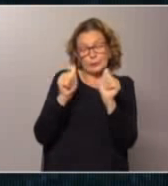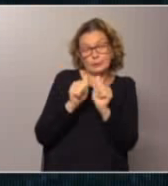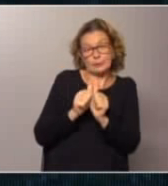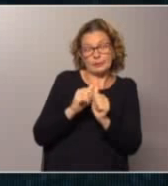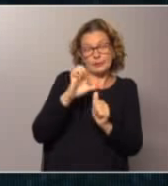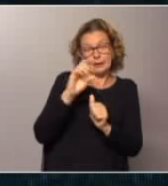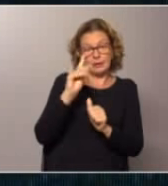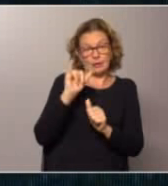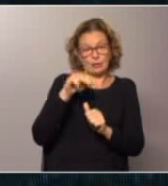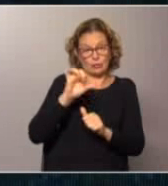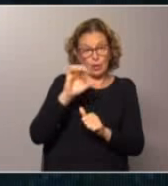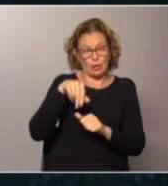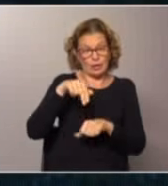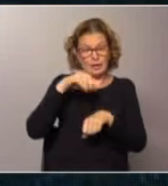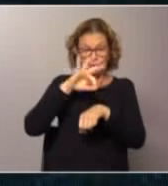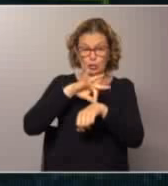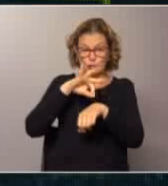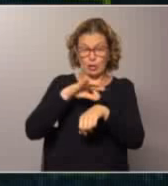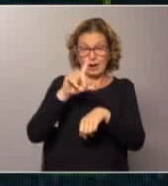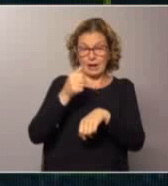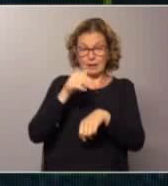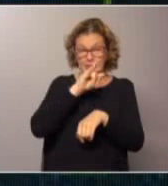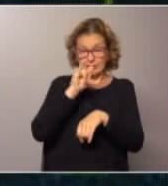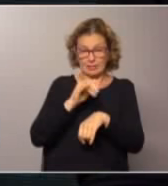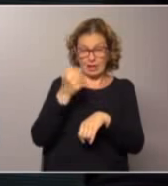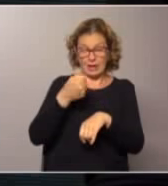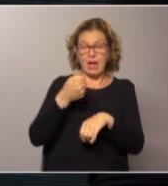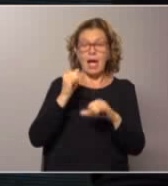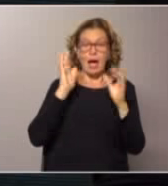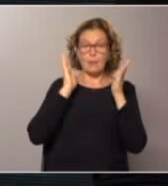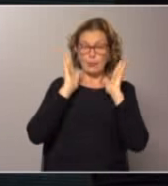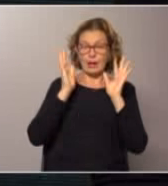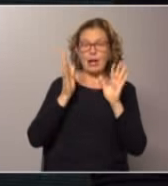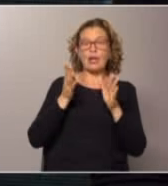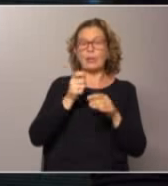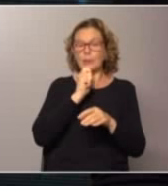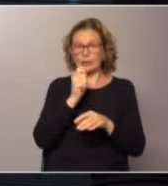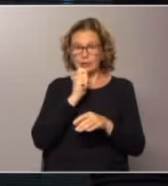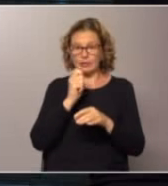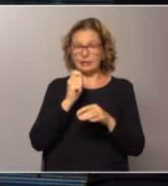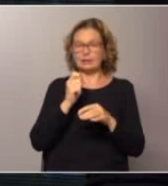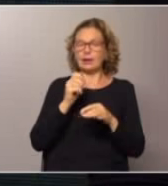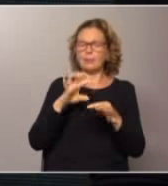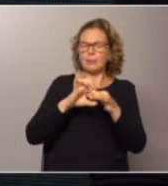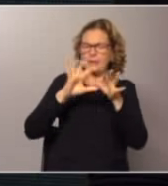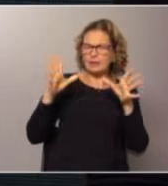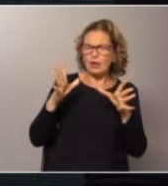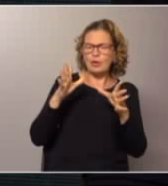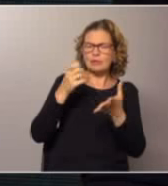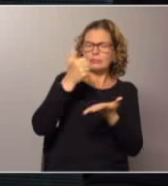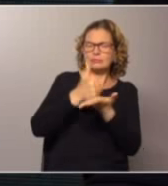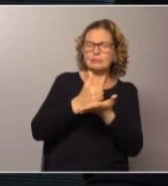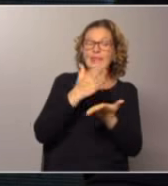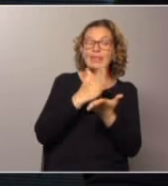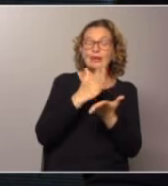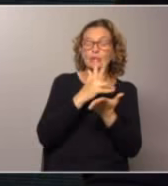medición lanza del doctor edison lasa abogado periodista hasta hace poco relator especial de libertad de expresión de la comisión interamericana de derechos